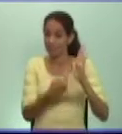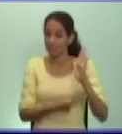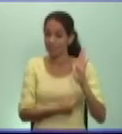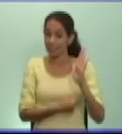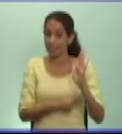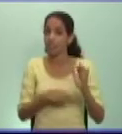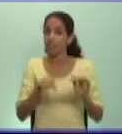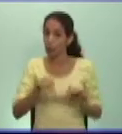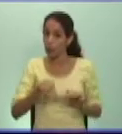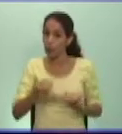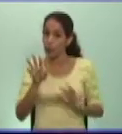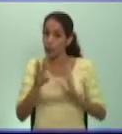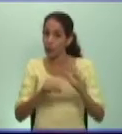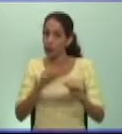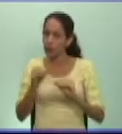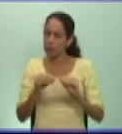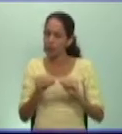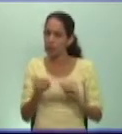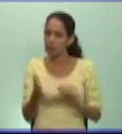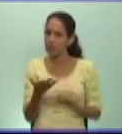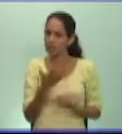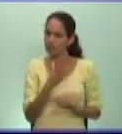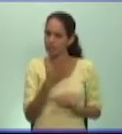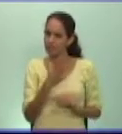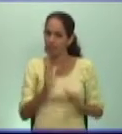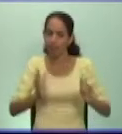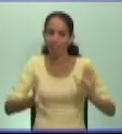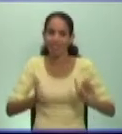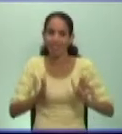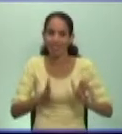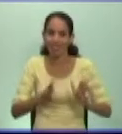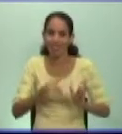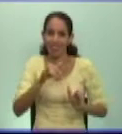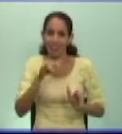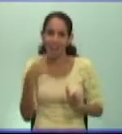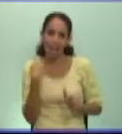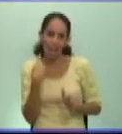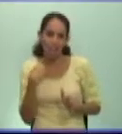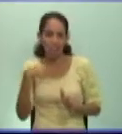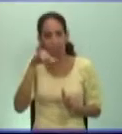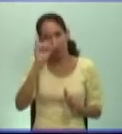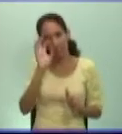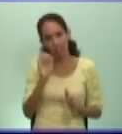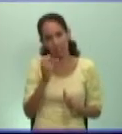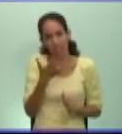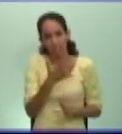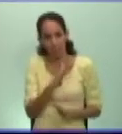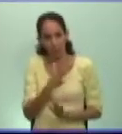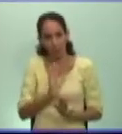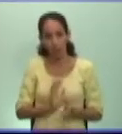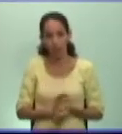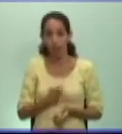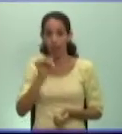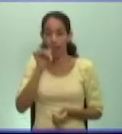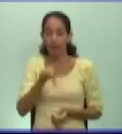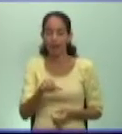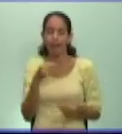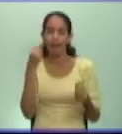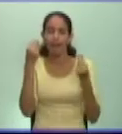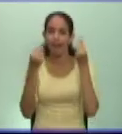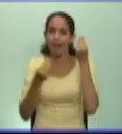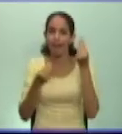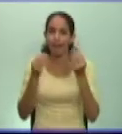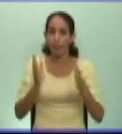estamos hablando hasta empezar la década del 60. Ahí no los detenemos porque entramos entonces a analizar ya